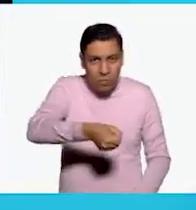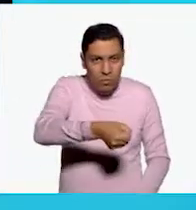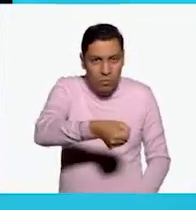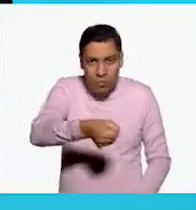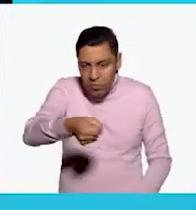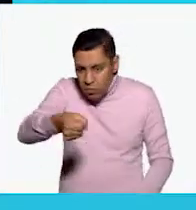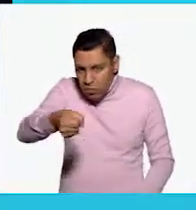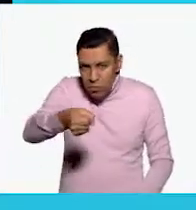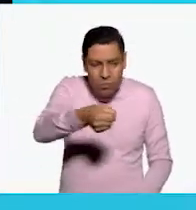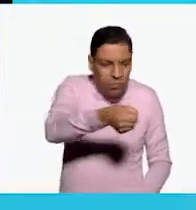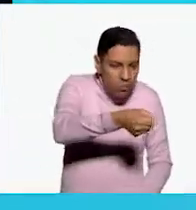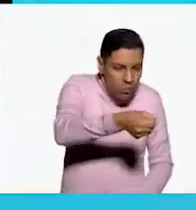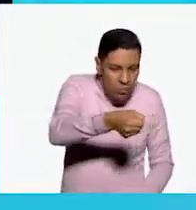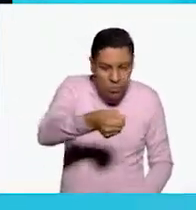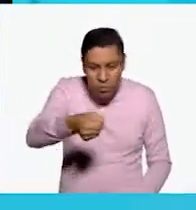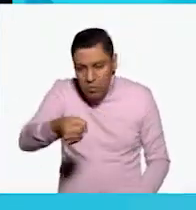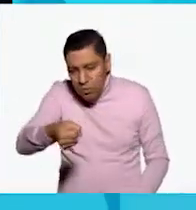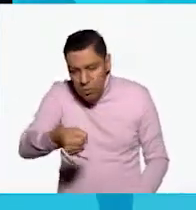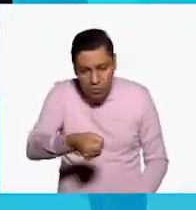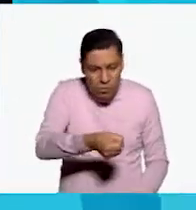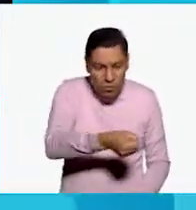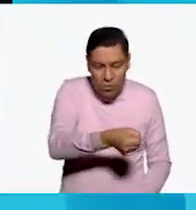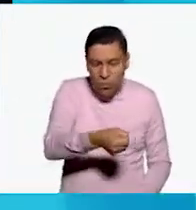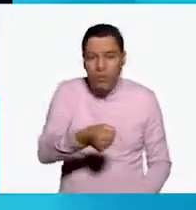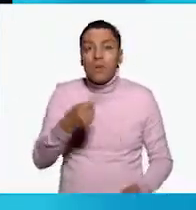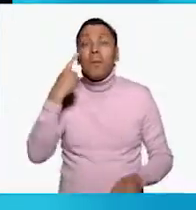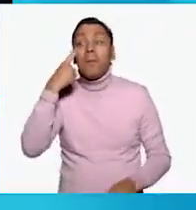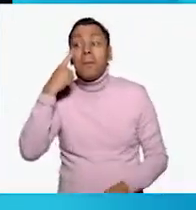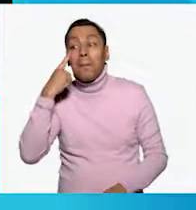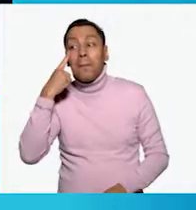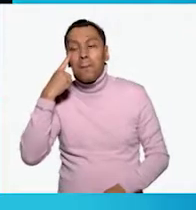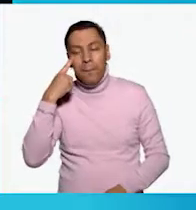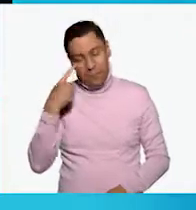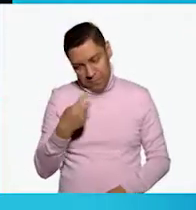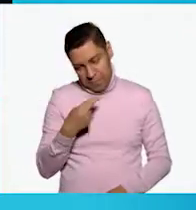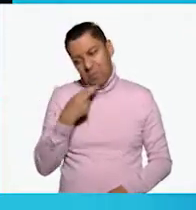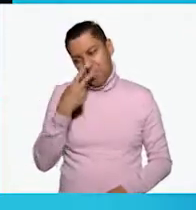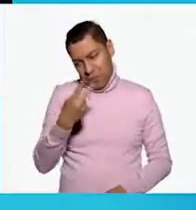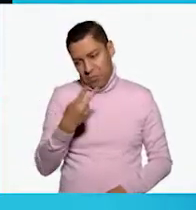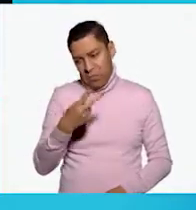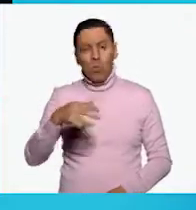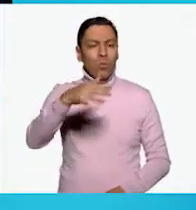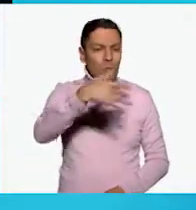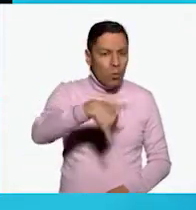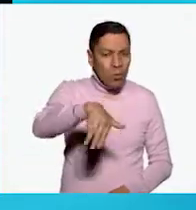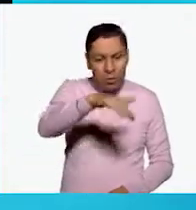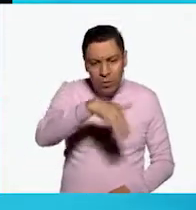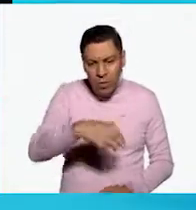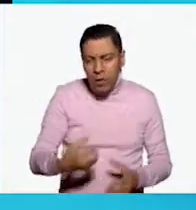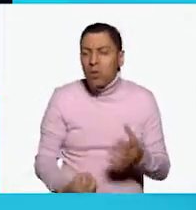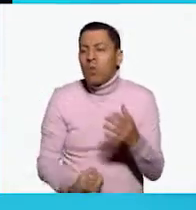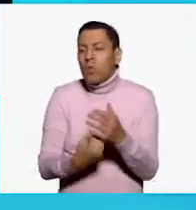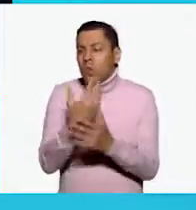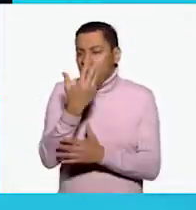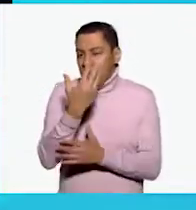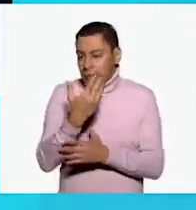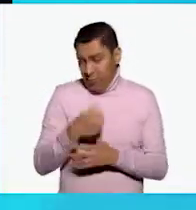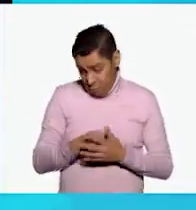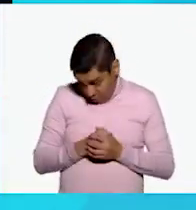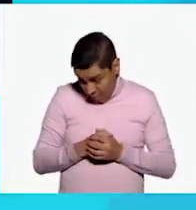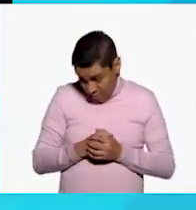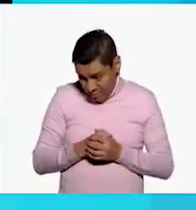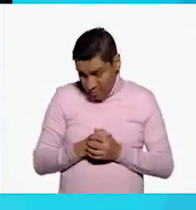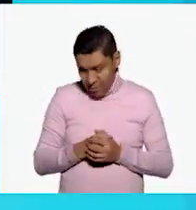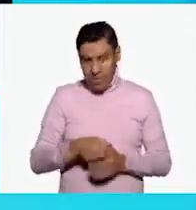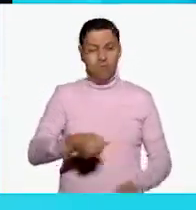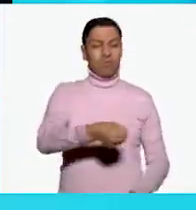para ayudarte a ver en la oscuridad y buscar cosas nuevas. Podrás ir iluminando todo